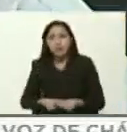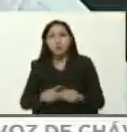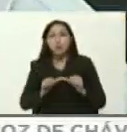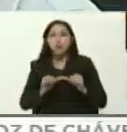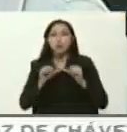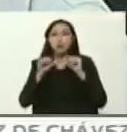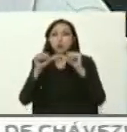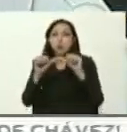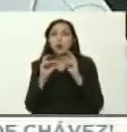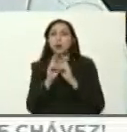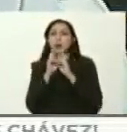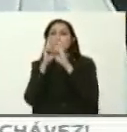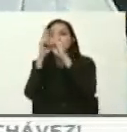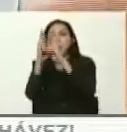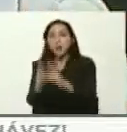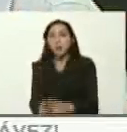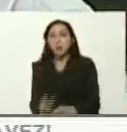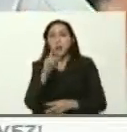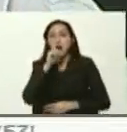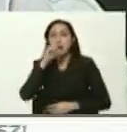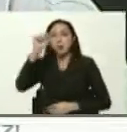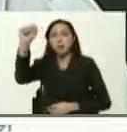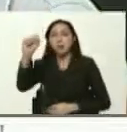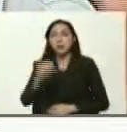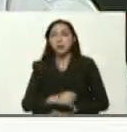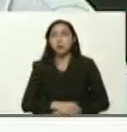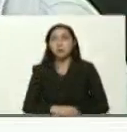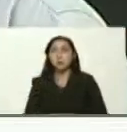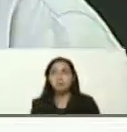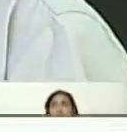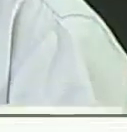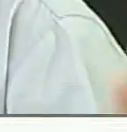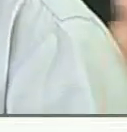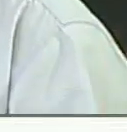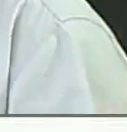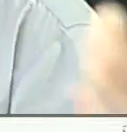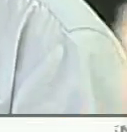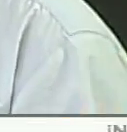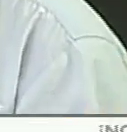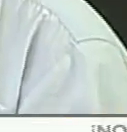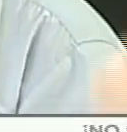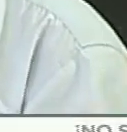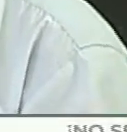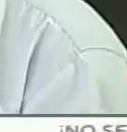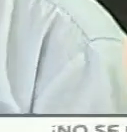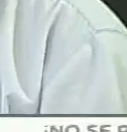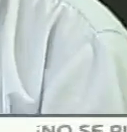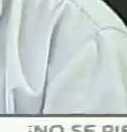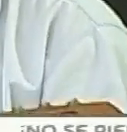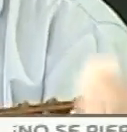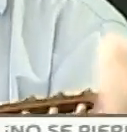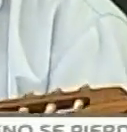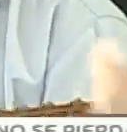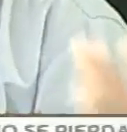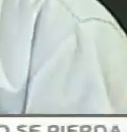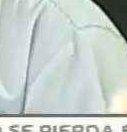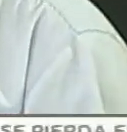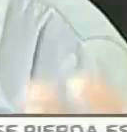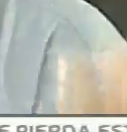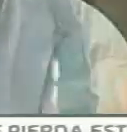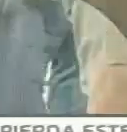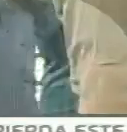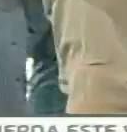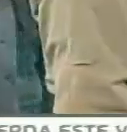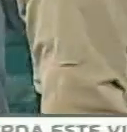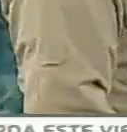como respuesta del presidente Nicolás Maduro y que se acompaña a través de la organización orgánica en el territorio con